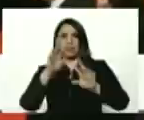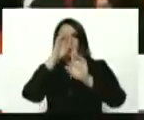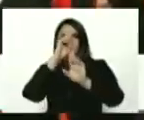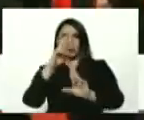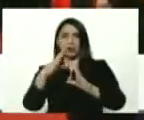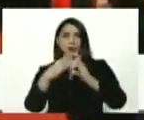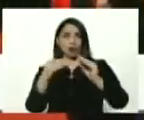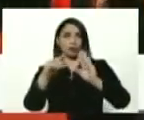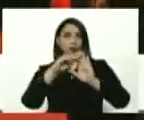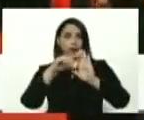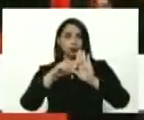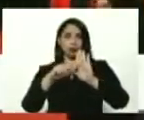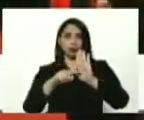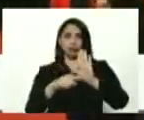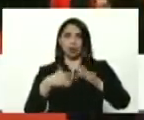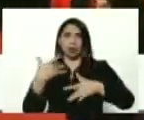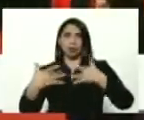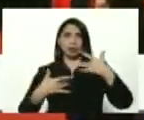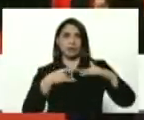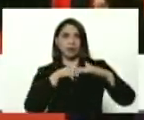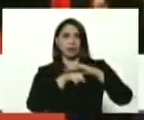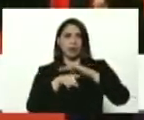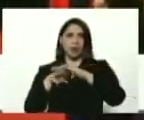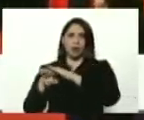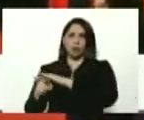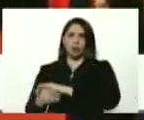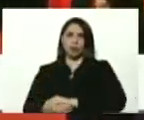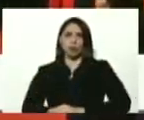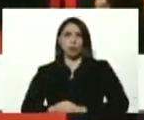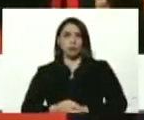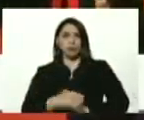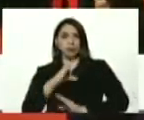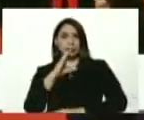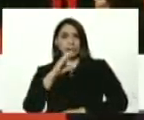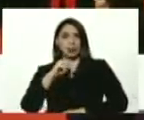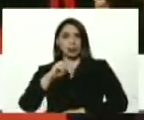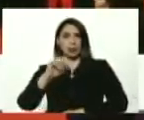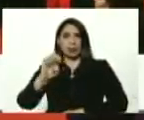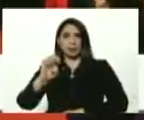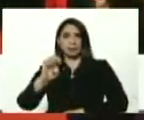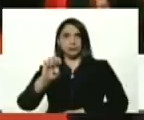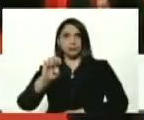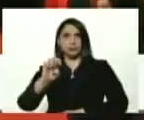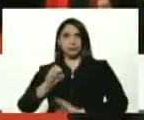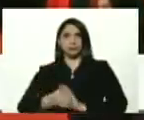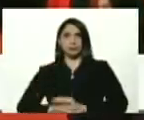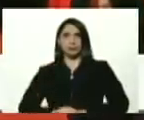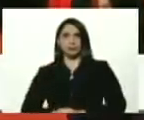sus competencias y actividades dentro de lo que es el Consejo Nacional Electoral.